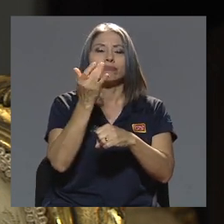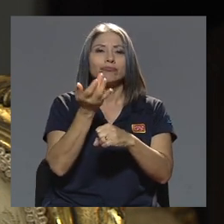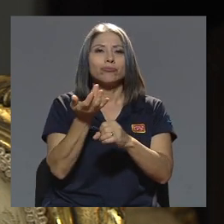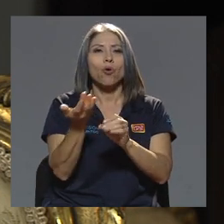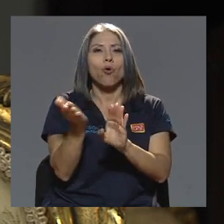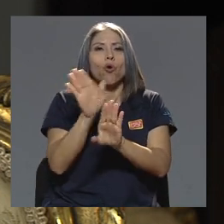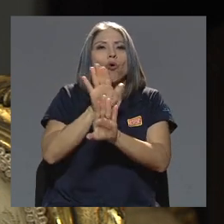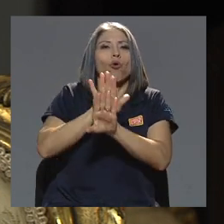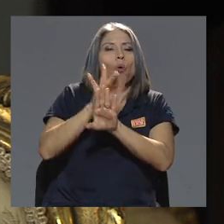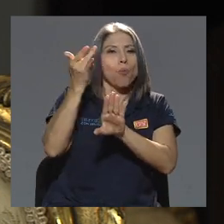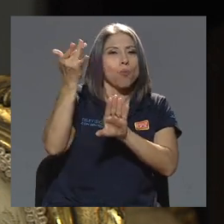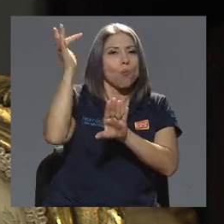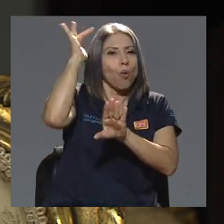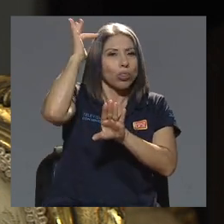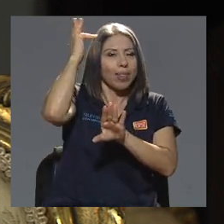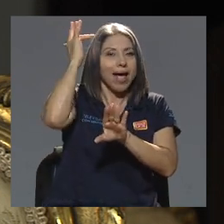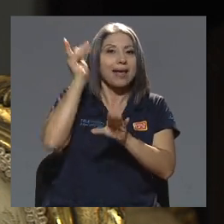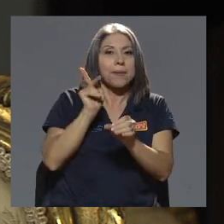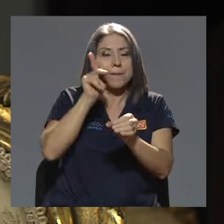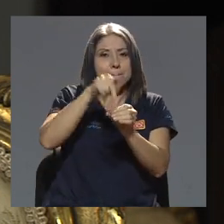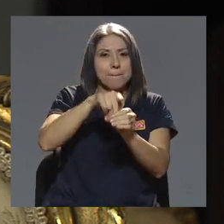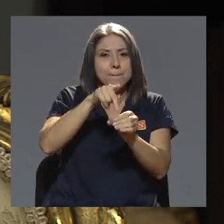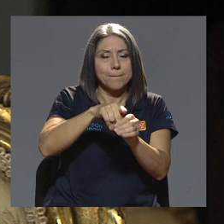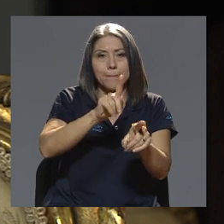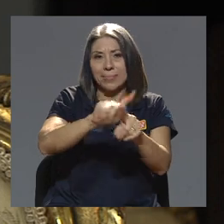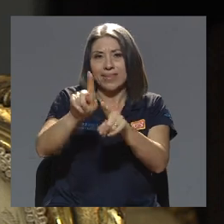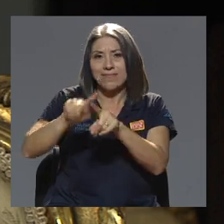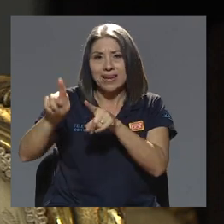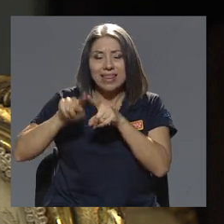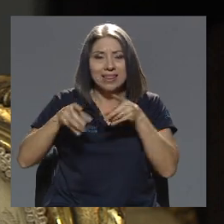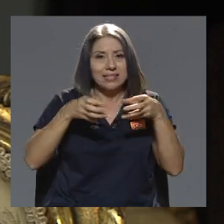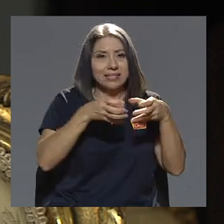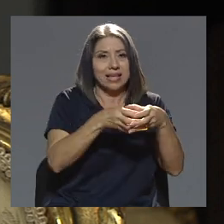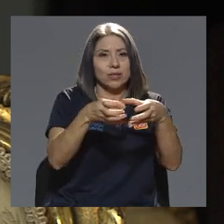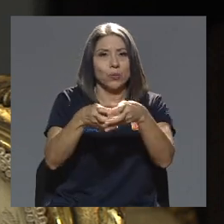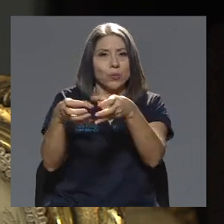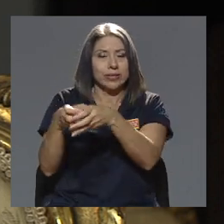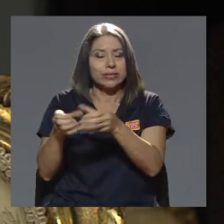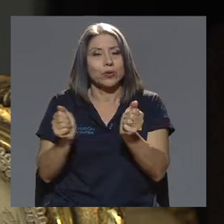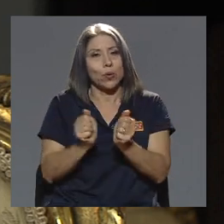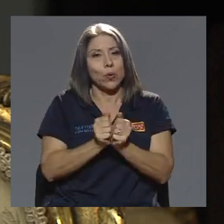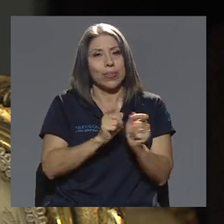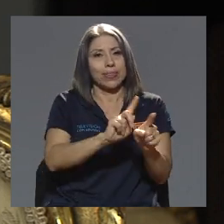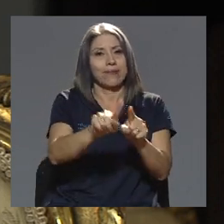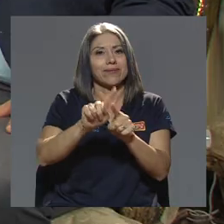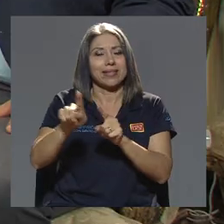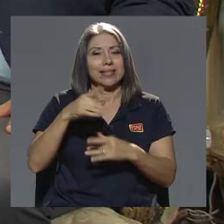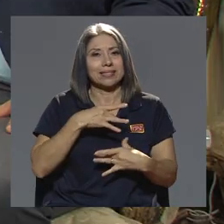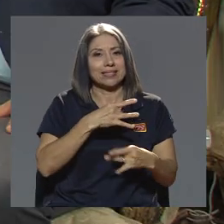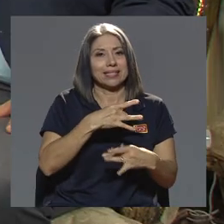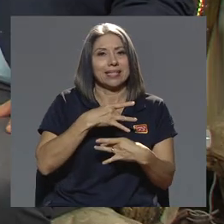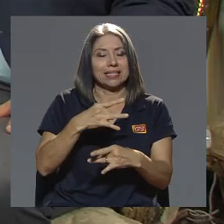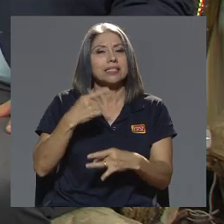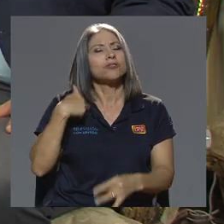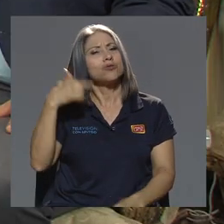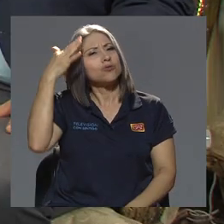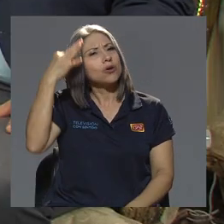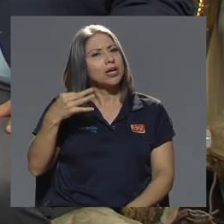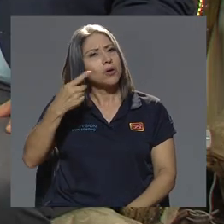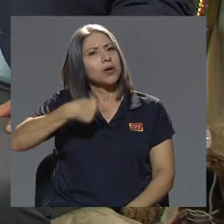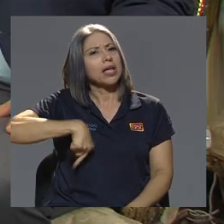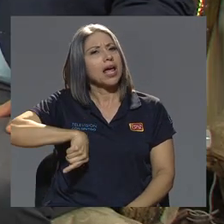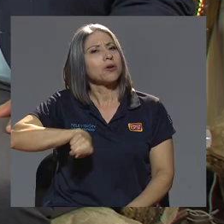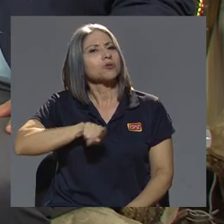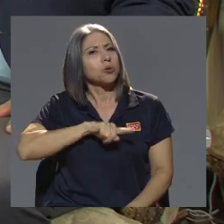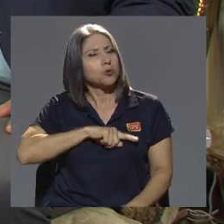en el cual participaron diferentes sectores con diferentes intereses. Yo creo que a nosotros más bien nos dieron